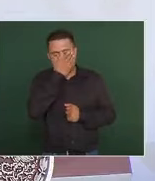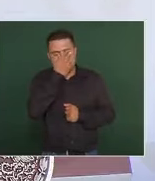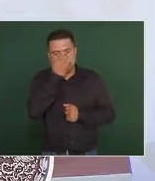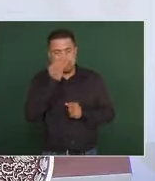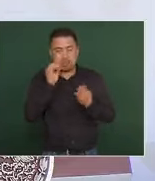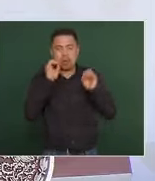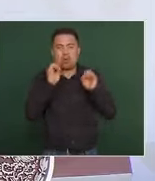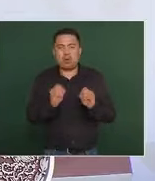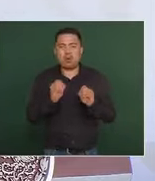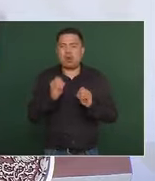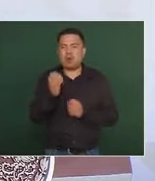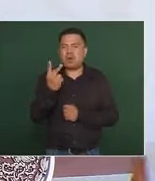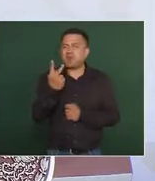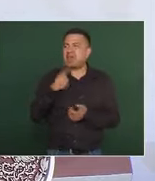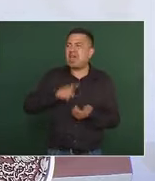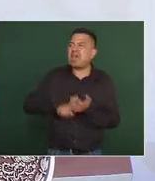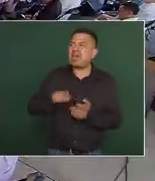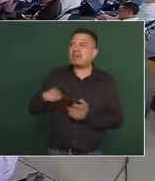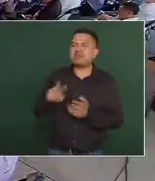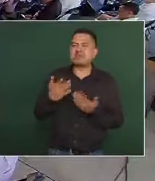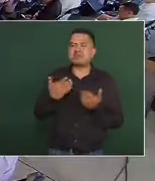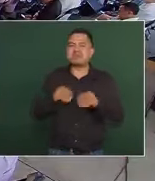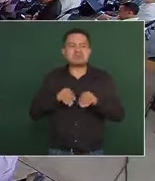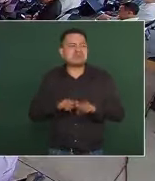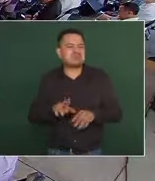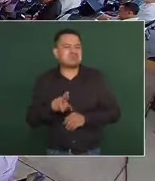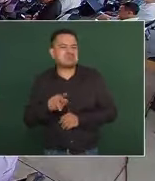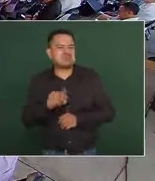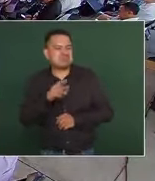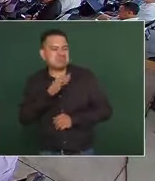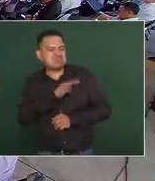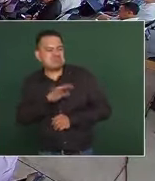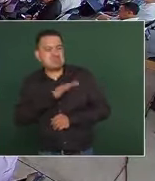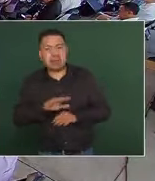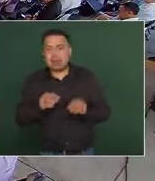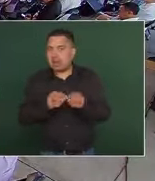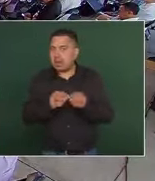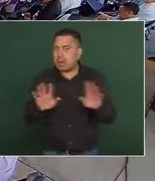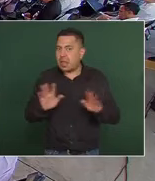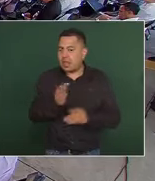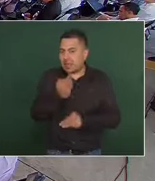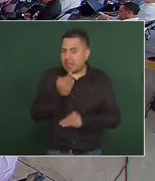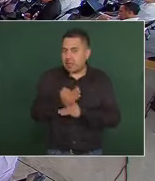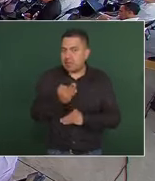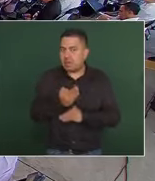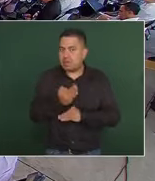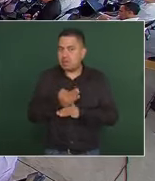o en las teleras, eso no se dice. Pero claro que ahora